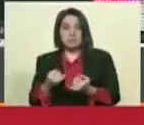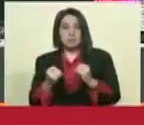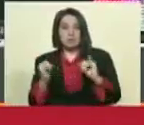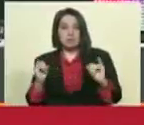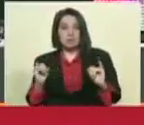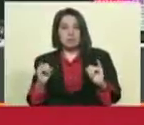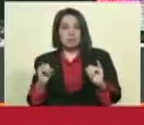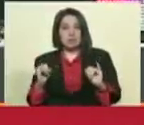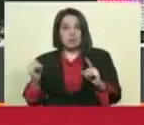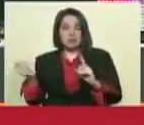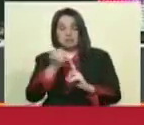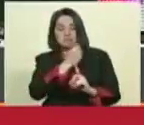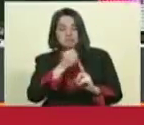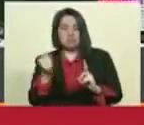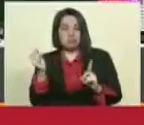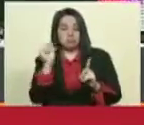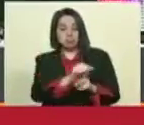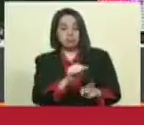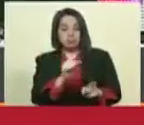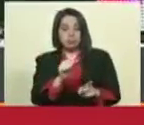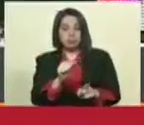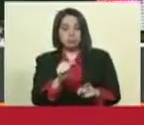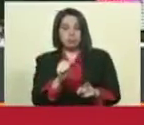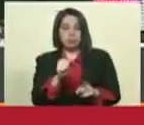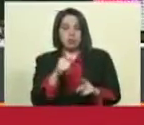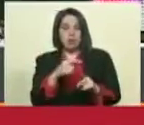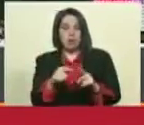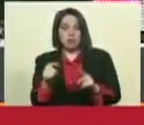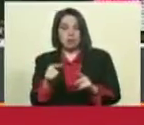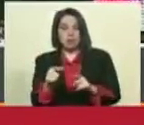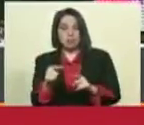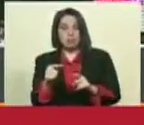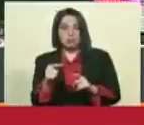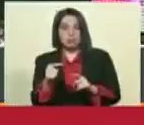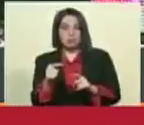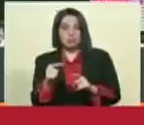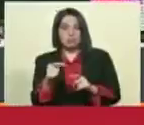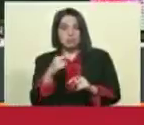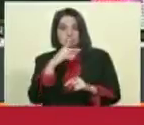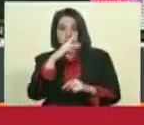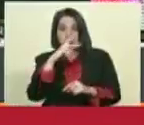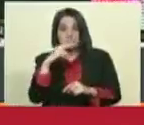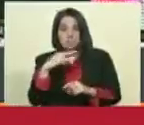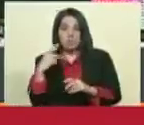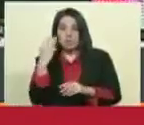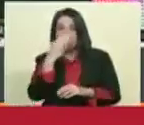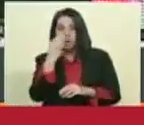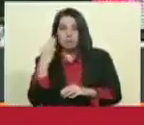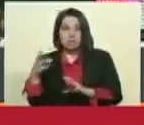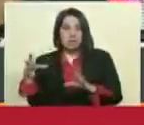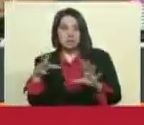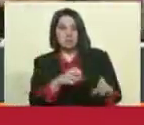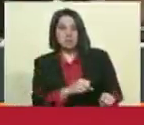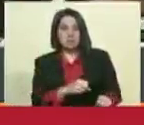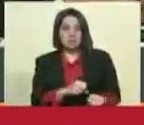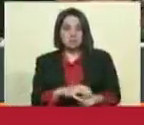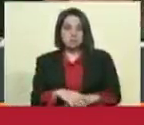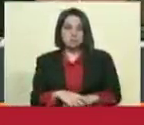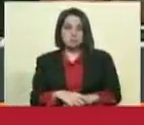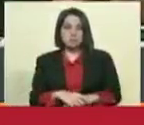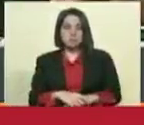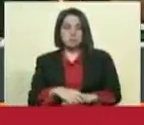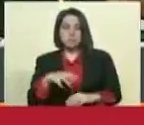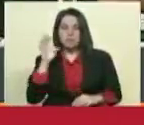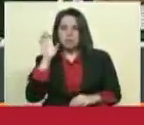es la agresión de una persona contra otra. Tiene que ver con expresiones del capitalismo. Un país